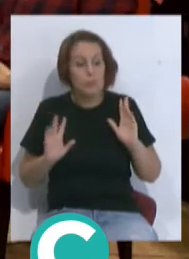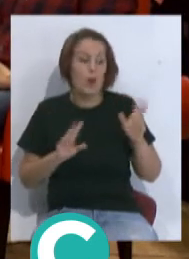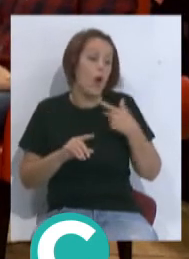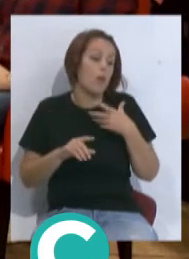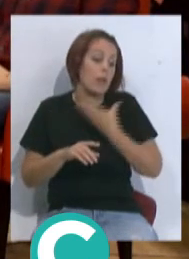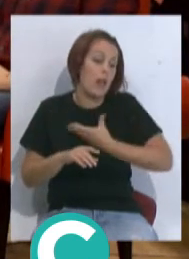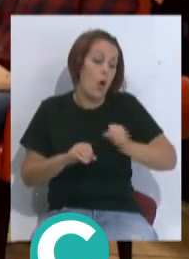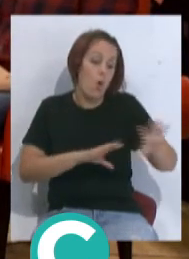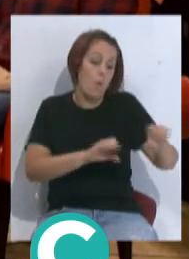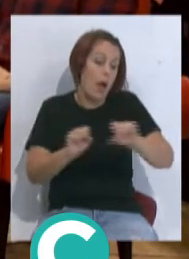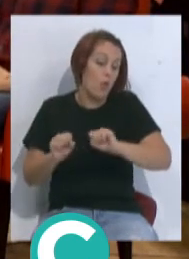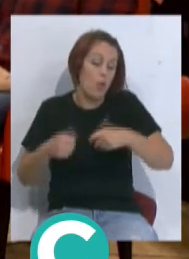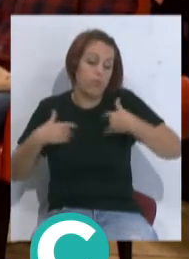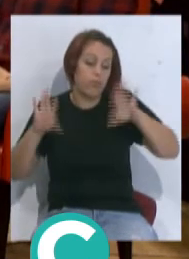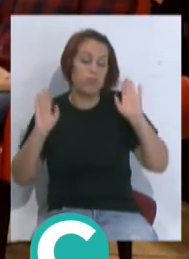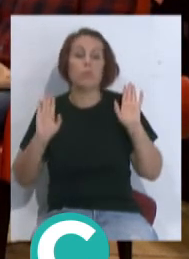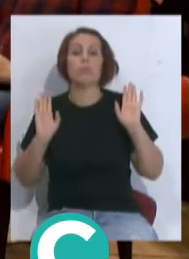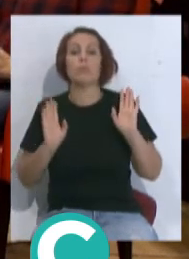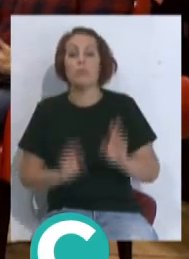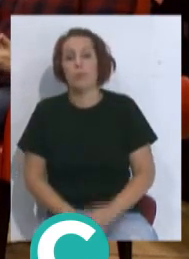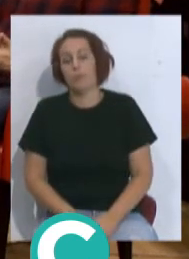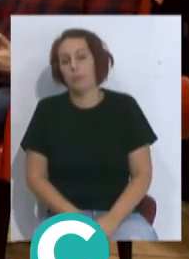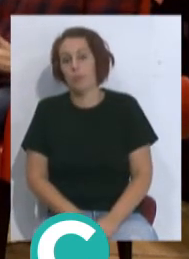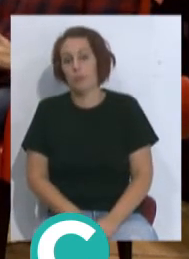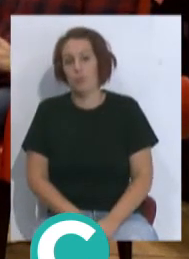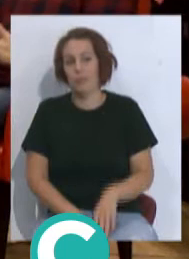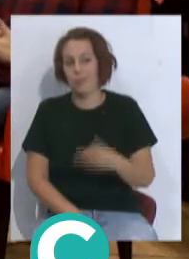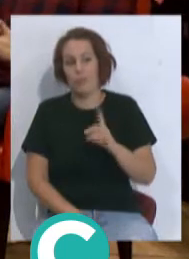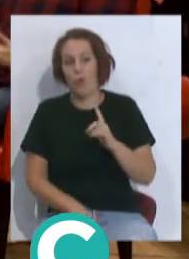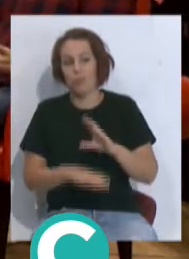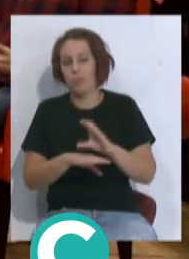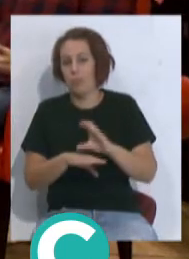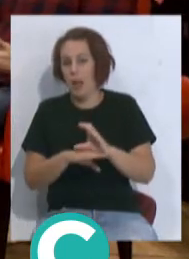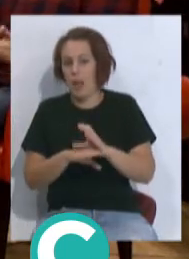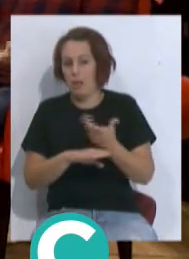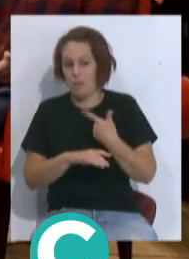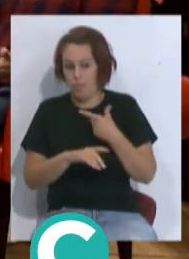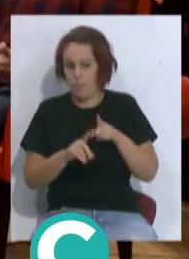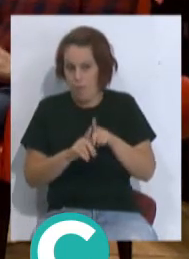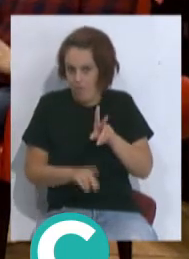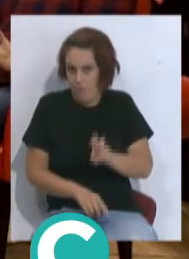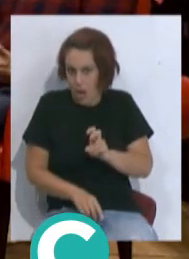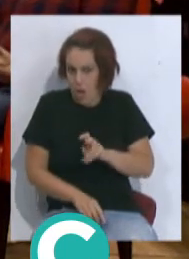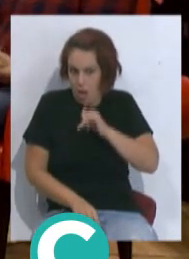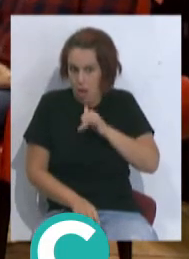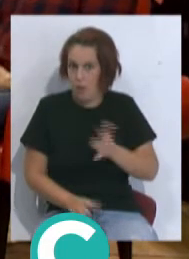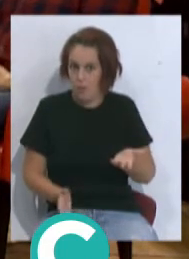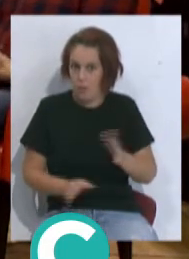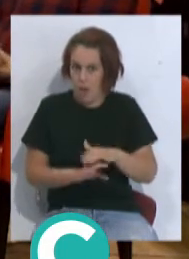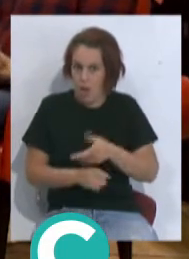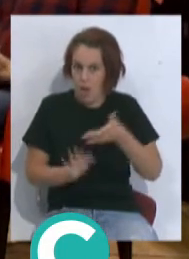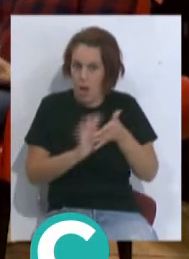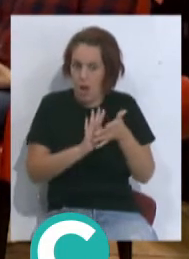asuntos o lo que sea, pero no porque la concejala no tenga validez suficiente como para afrontar ese